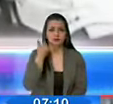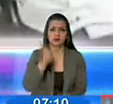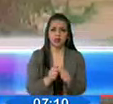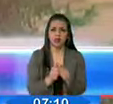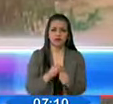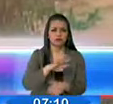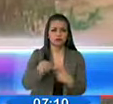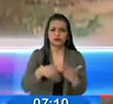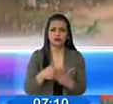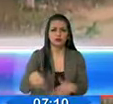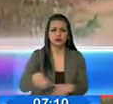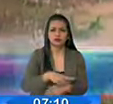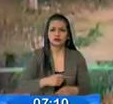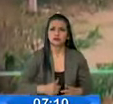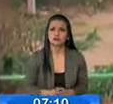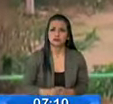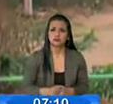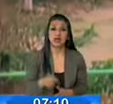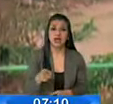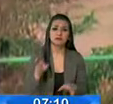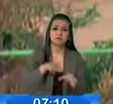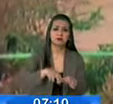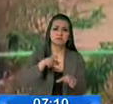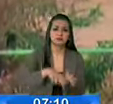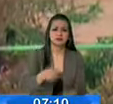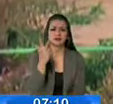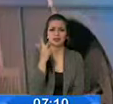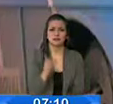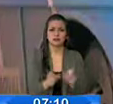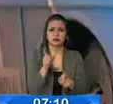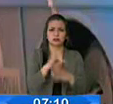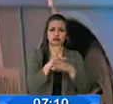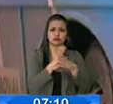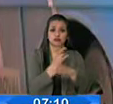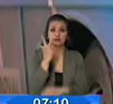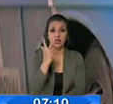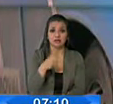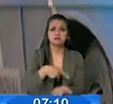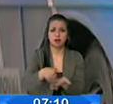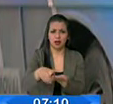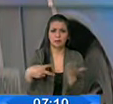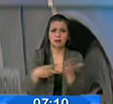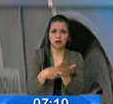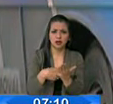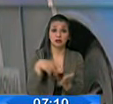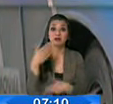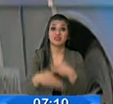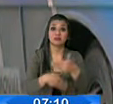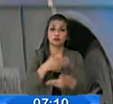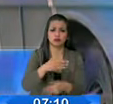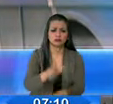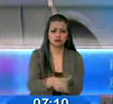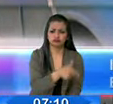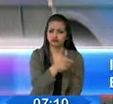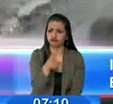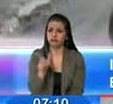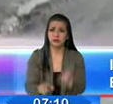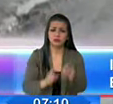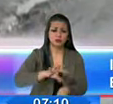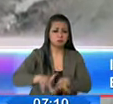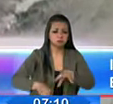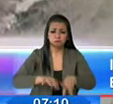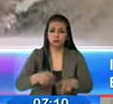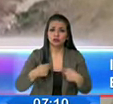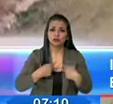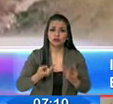más. Justo allí en la ladrillera se subieron tres sujetos. Todos tres pagaron pasajes. Y más allá comienzan a desvalijar a todas las personas. E incluso